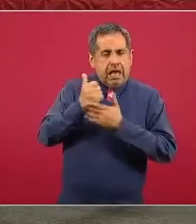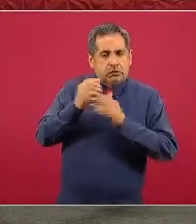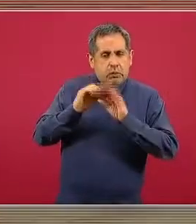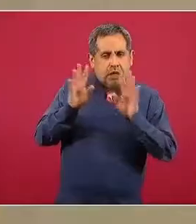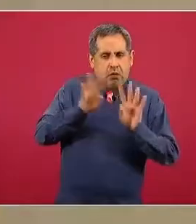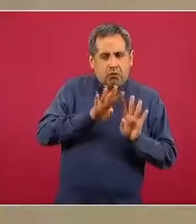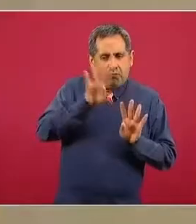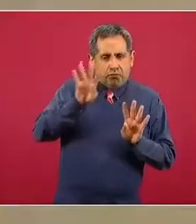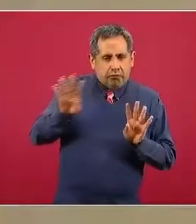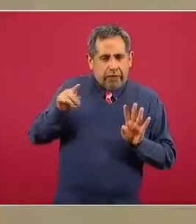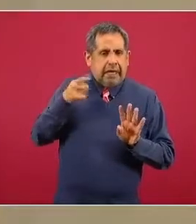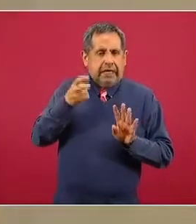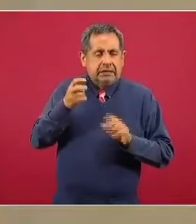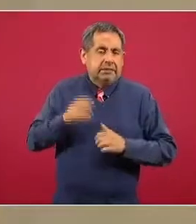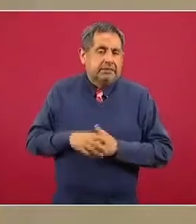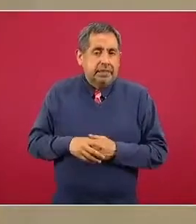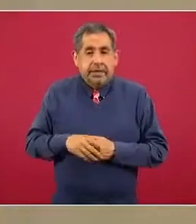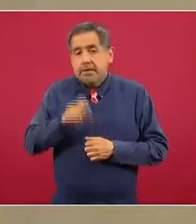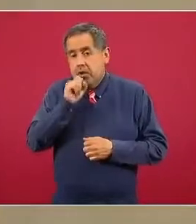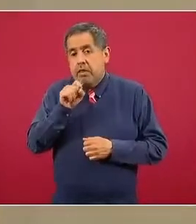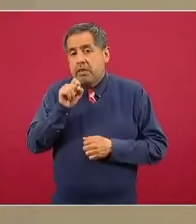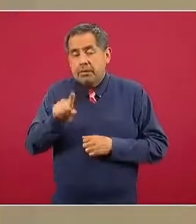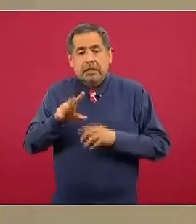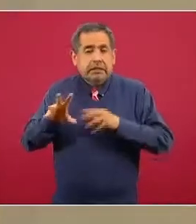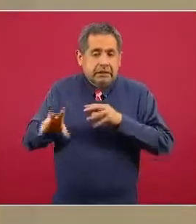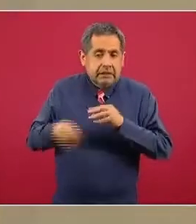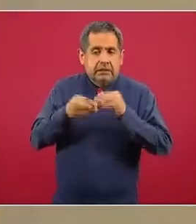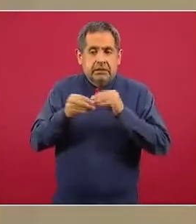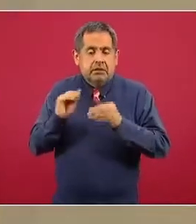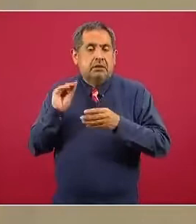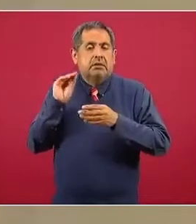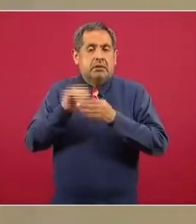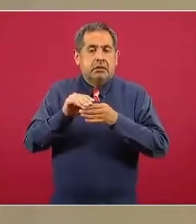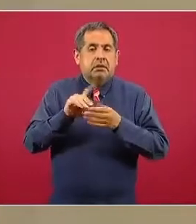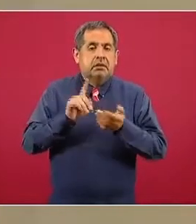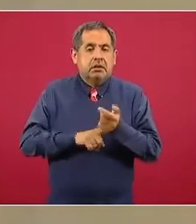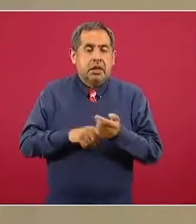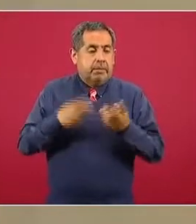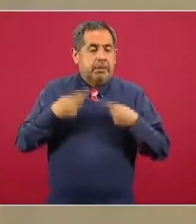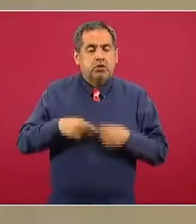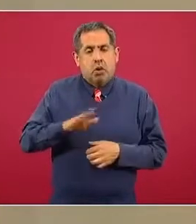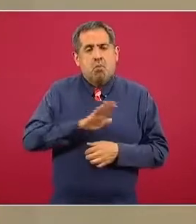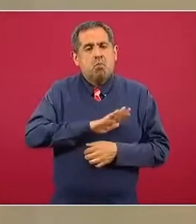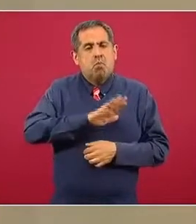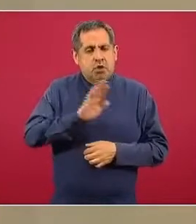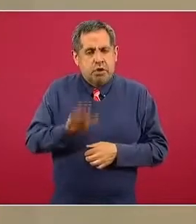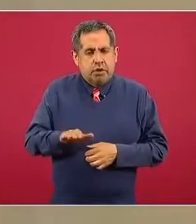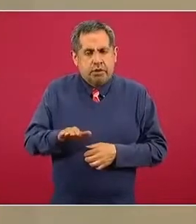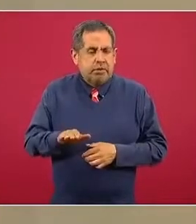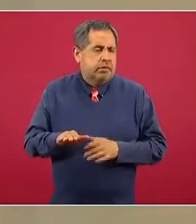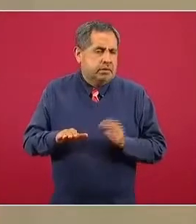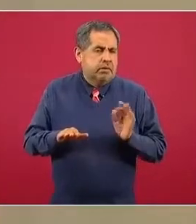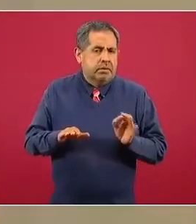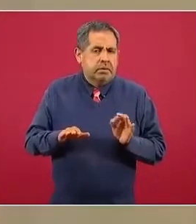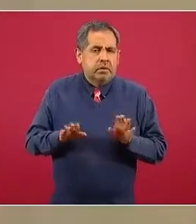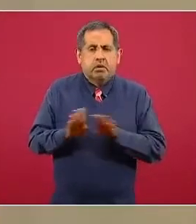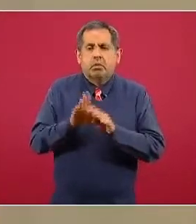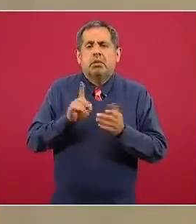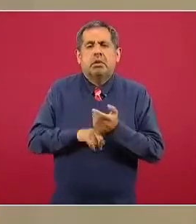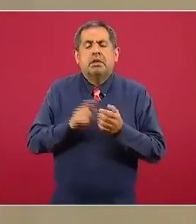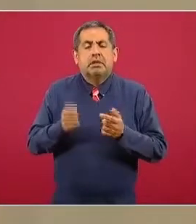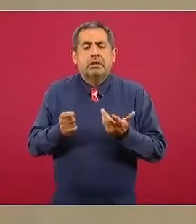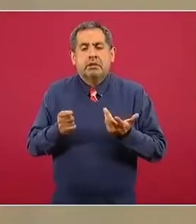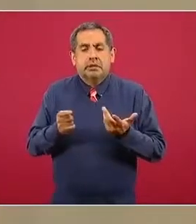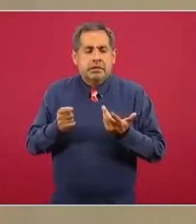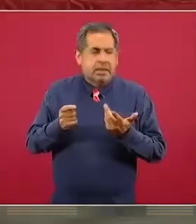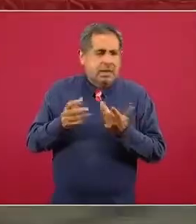claro. Pero además en esta gráfica integramos no solamente las defunciones que ya están confirmadas, sino